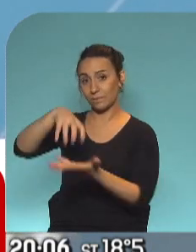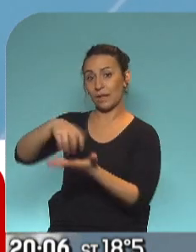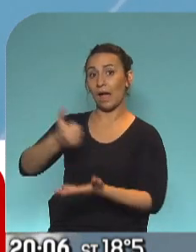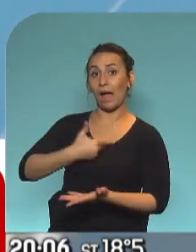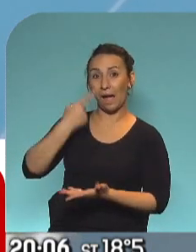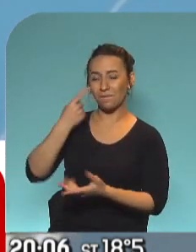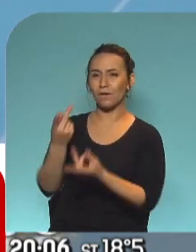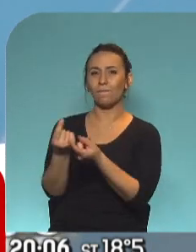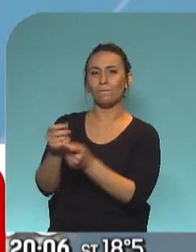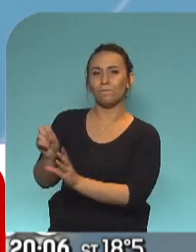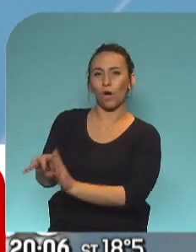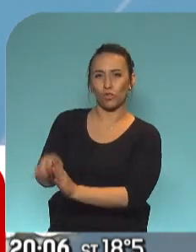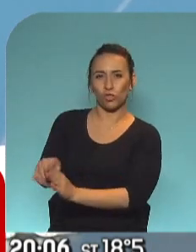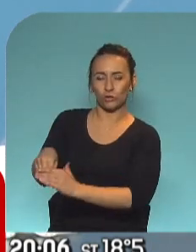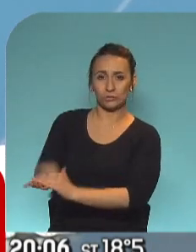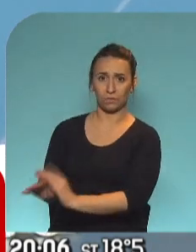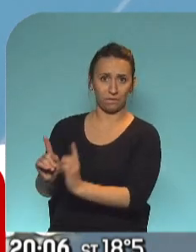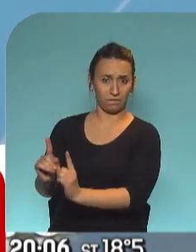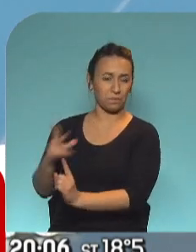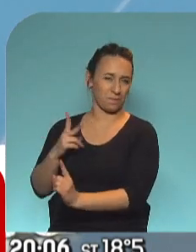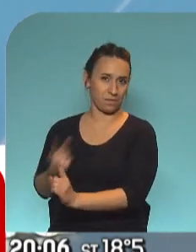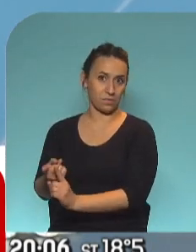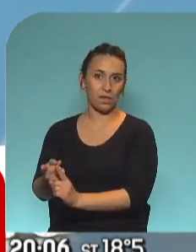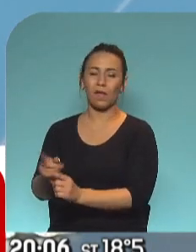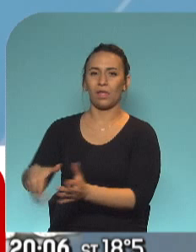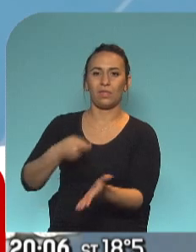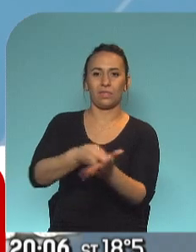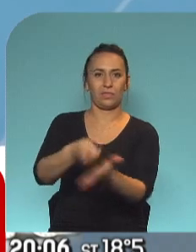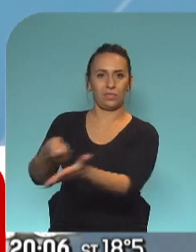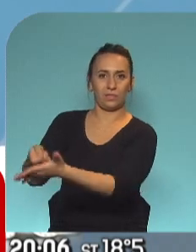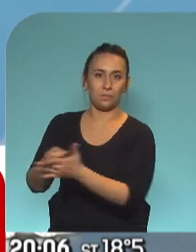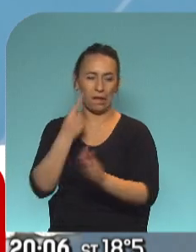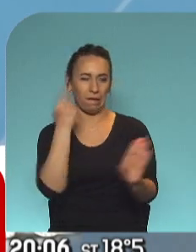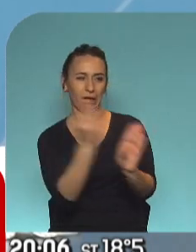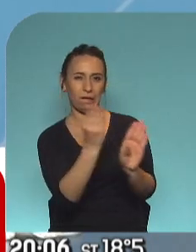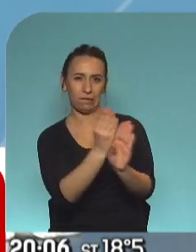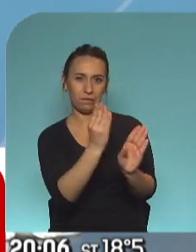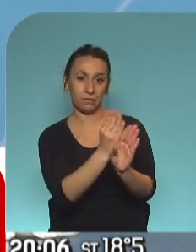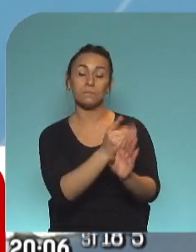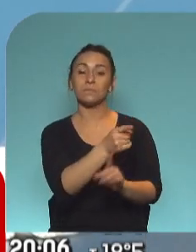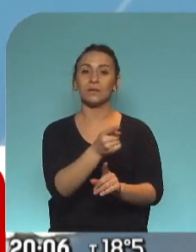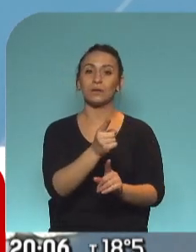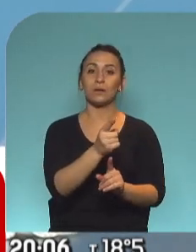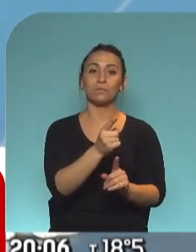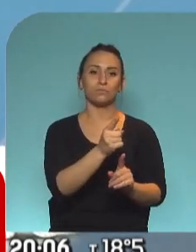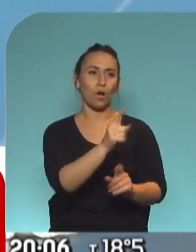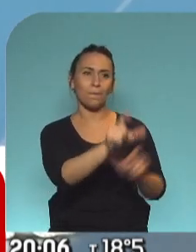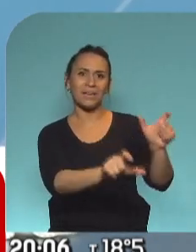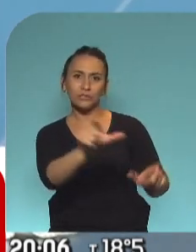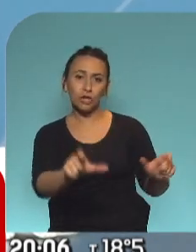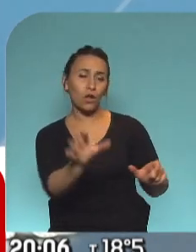hayan utilizado para espiar a toda aquella persona que al gobierno anterior, al macrismo, le generaba